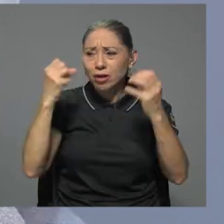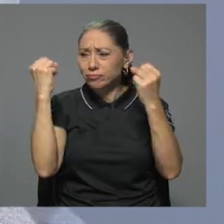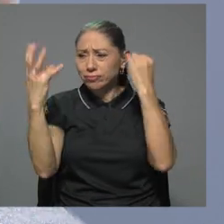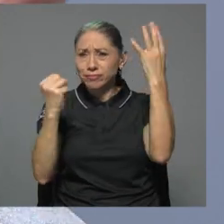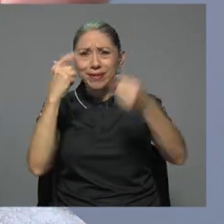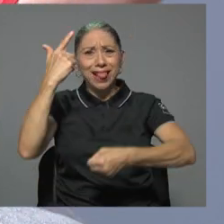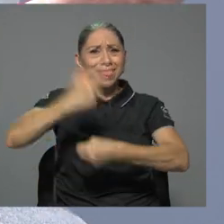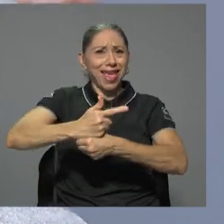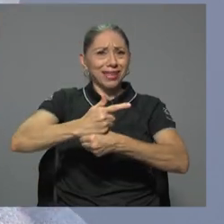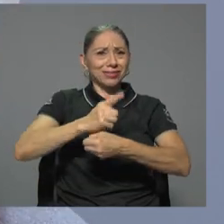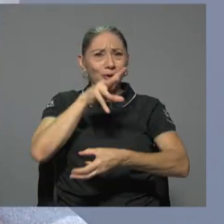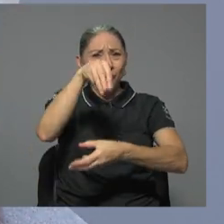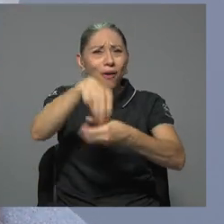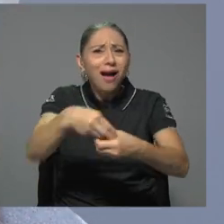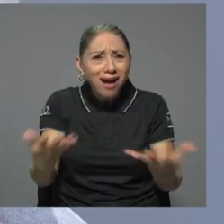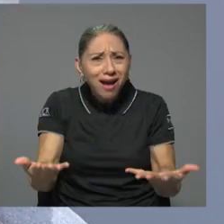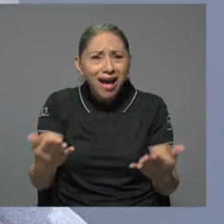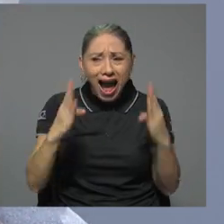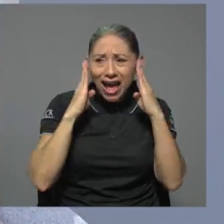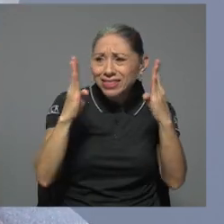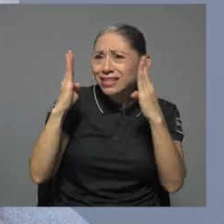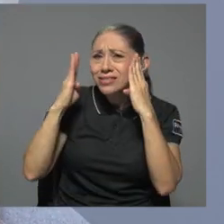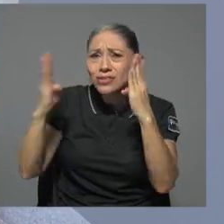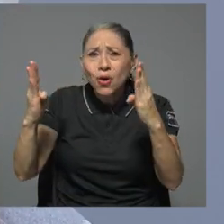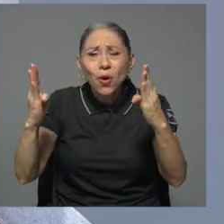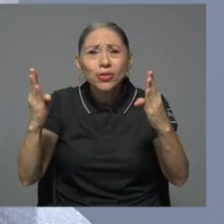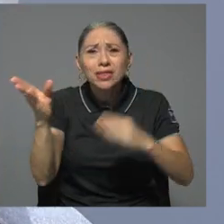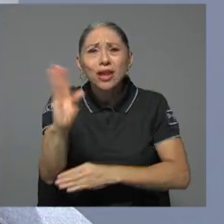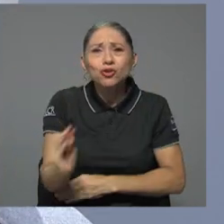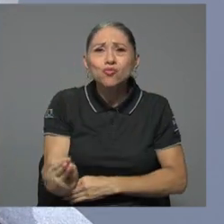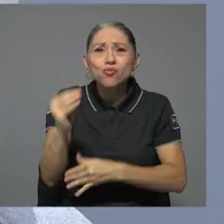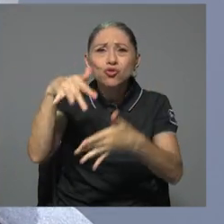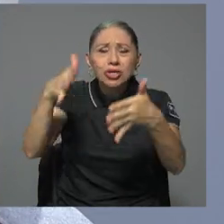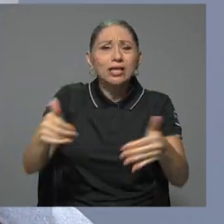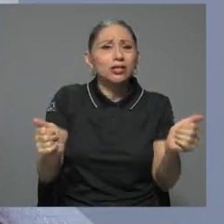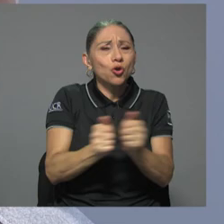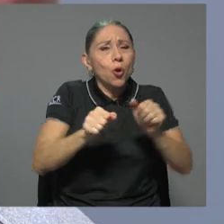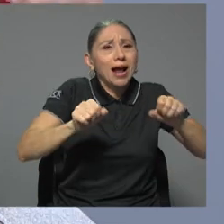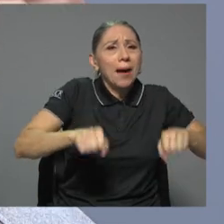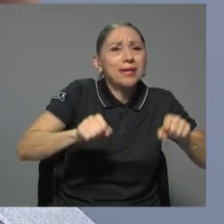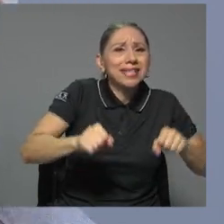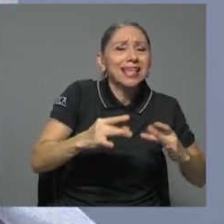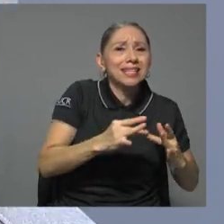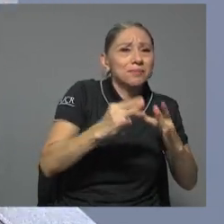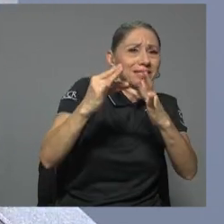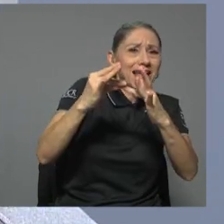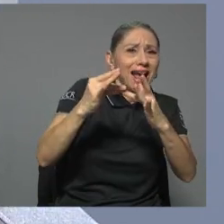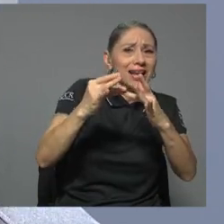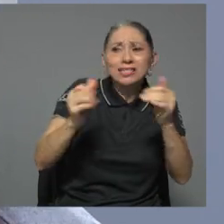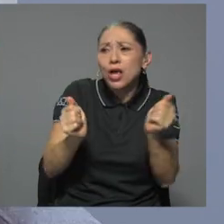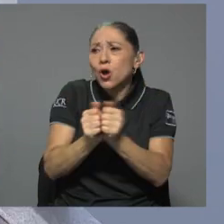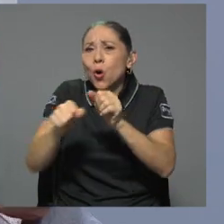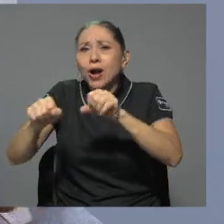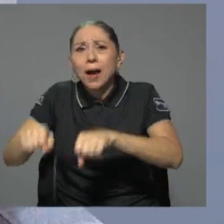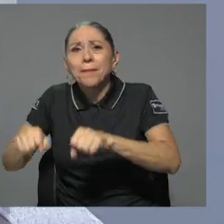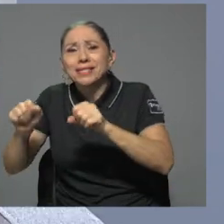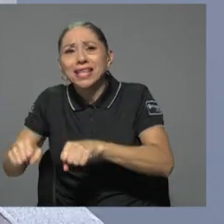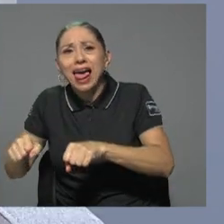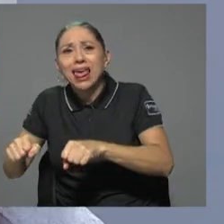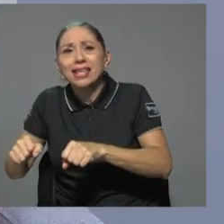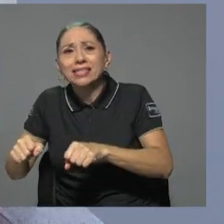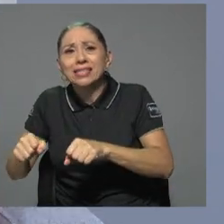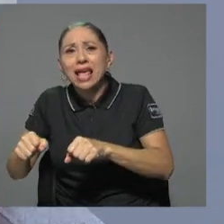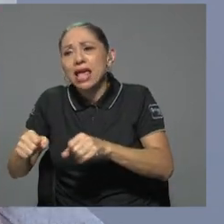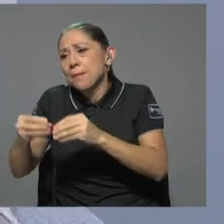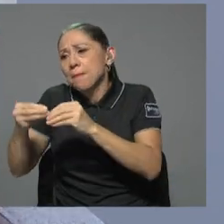es co la atención de los muchachos con capacidades especiales tanto los que tienen capacidad menores o de alta capacidad